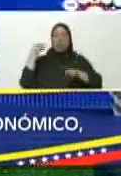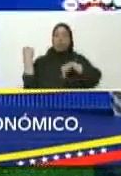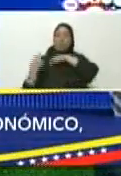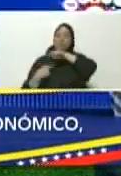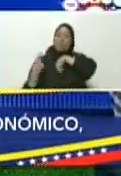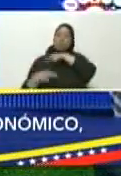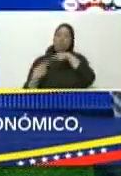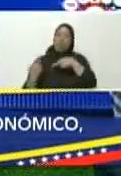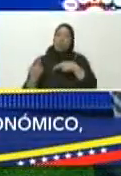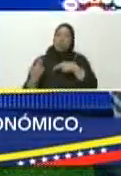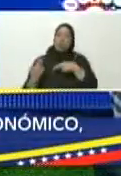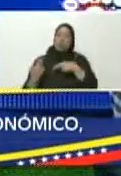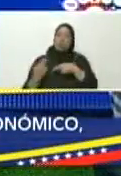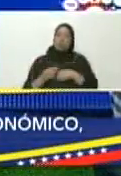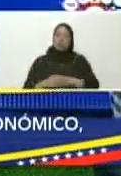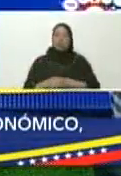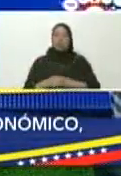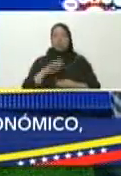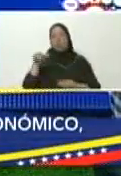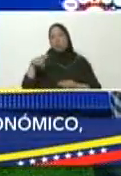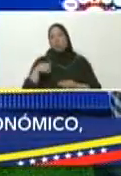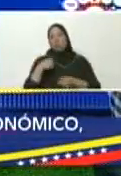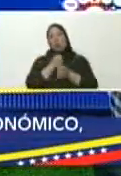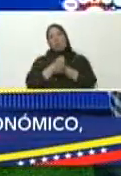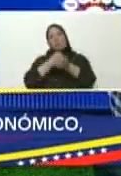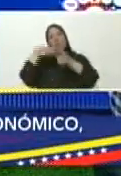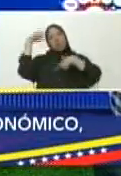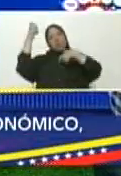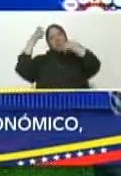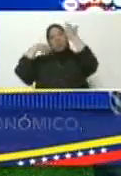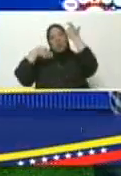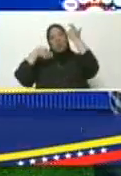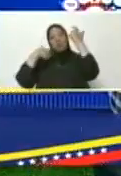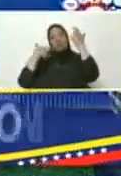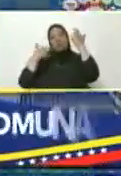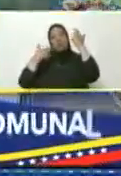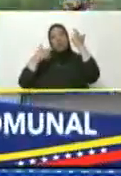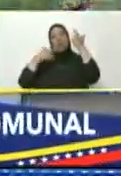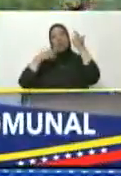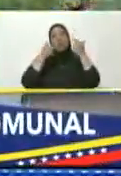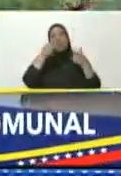revolucionaria. A nuestro amado comandante le correspondió una etapa.